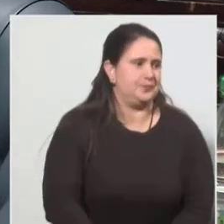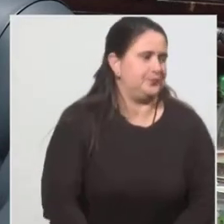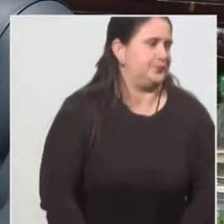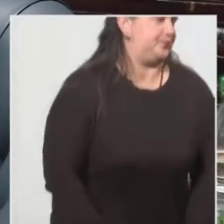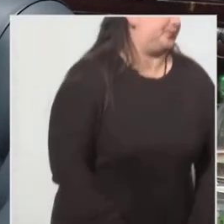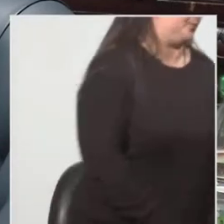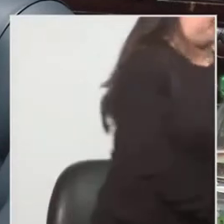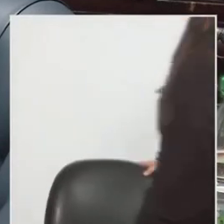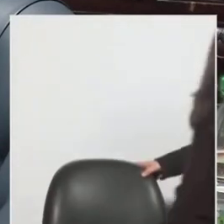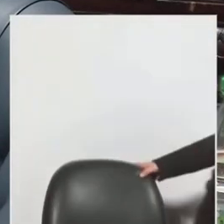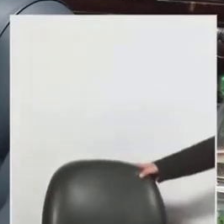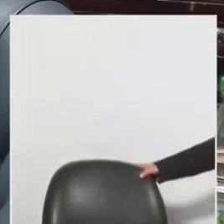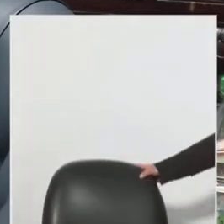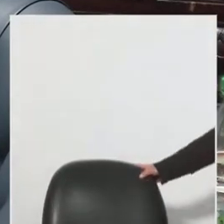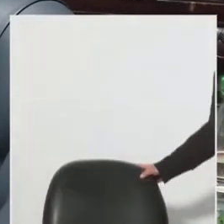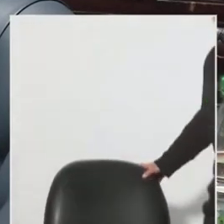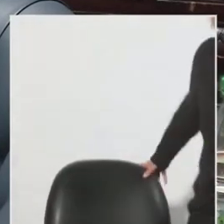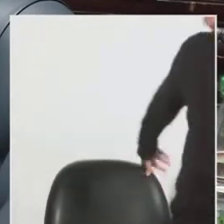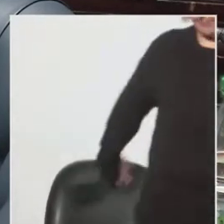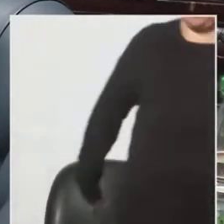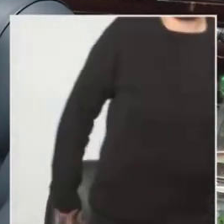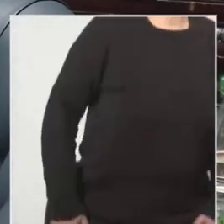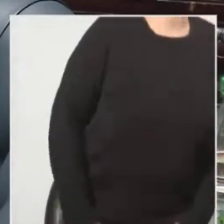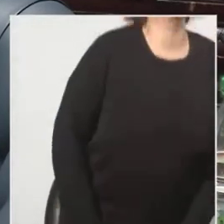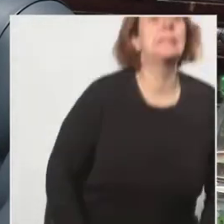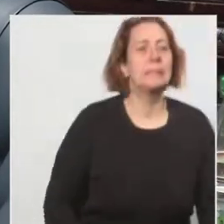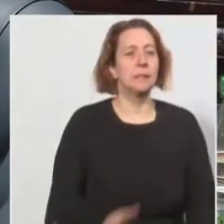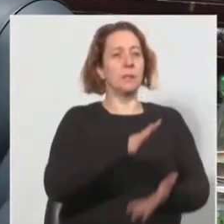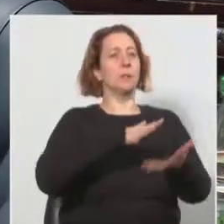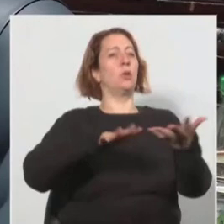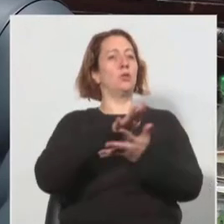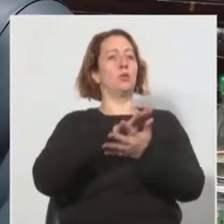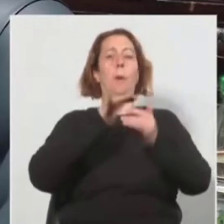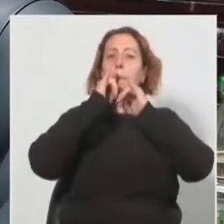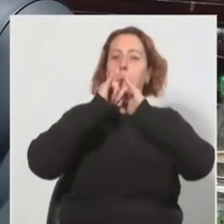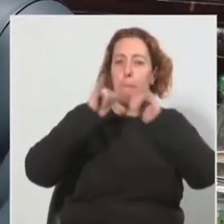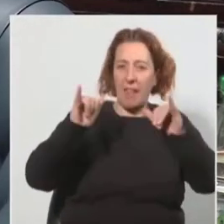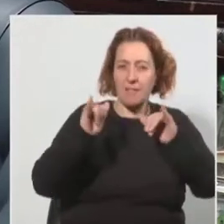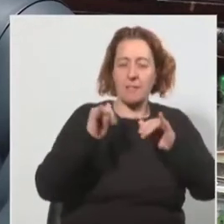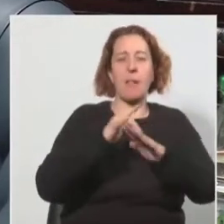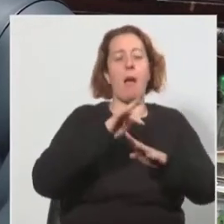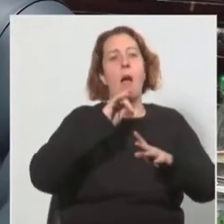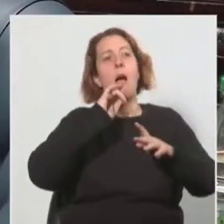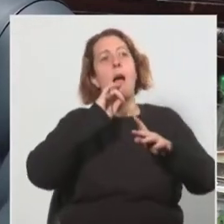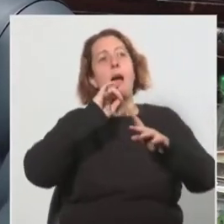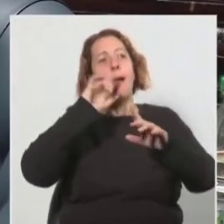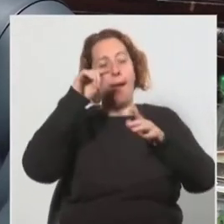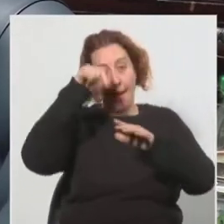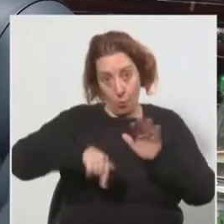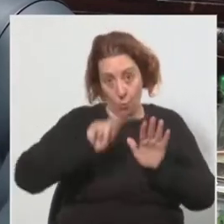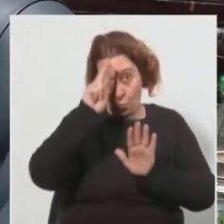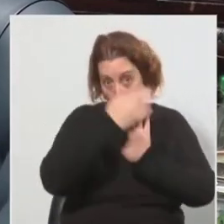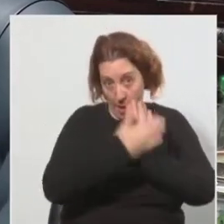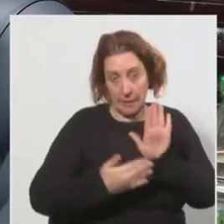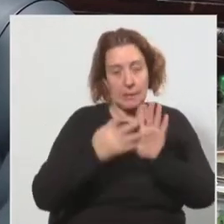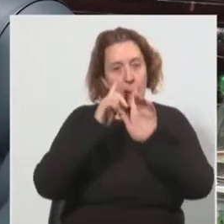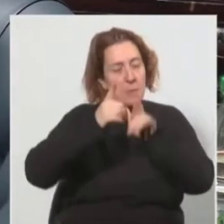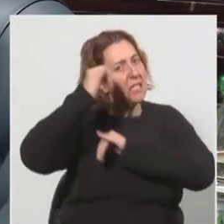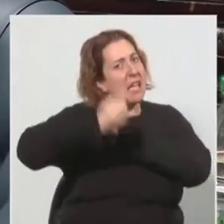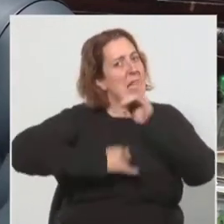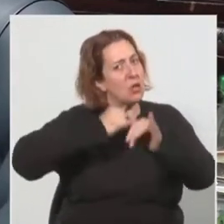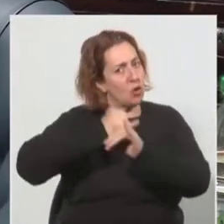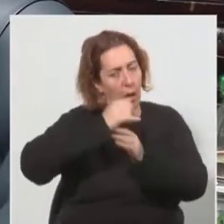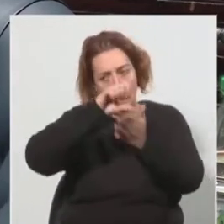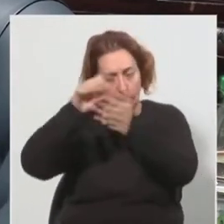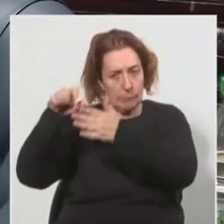Las circunstancias que hemos conocido por la prensa nacional e internacional refieren al desarrollo de